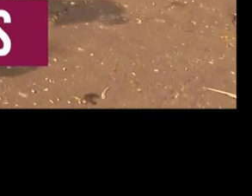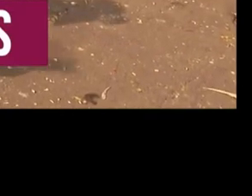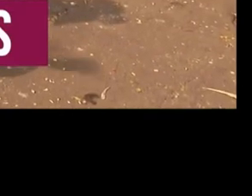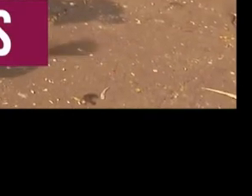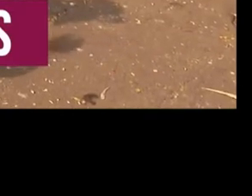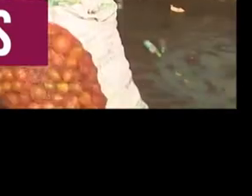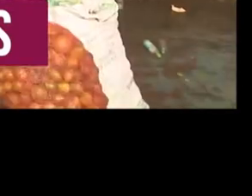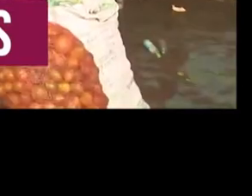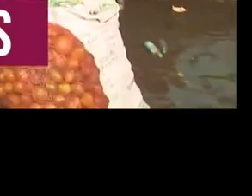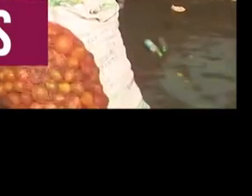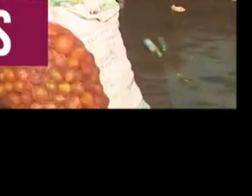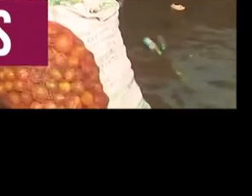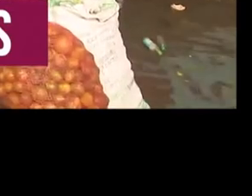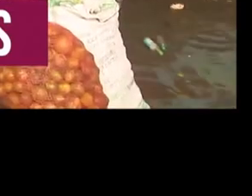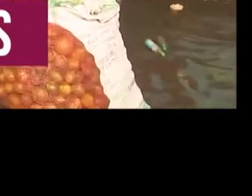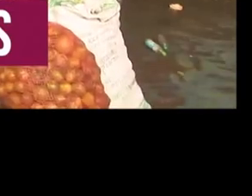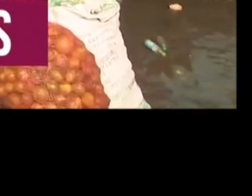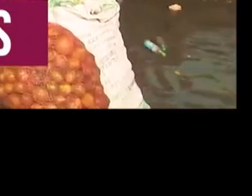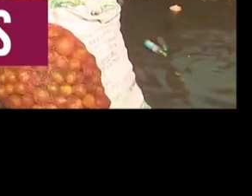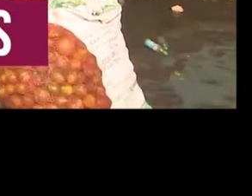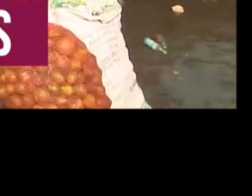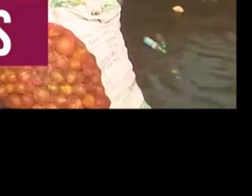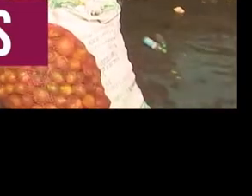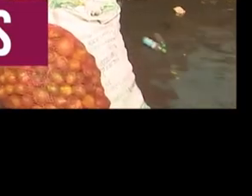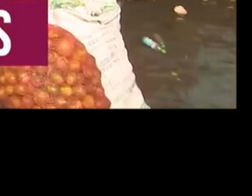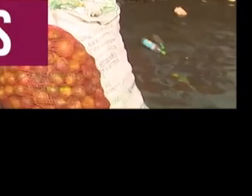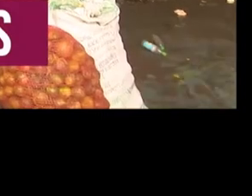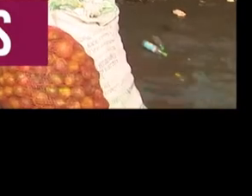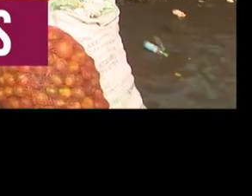nació con un nuevo destino